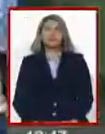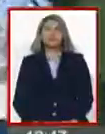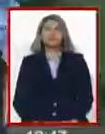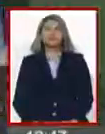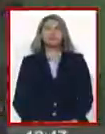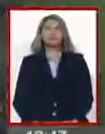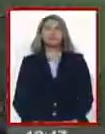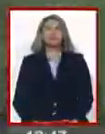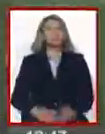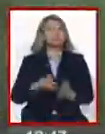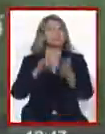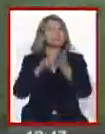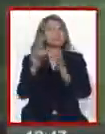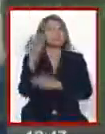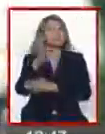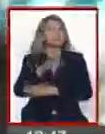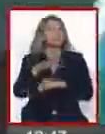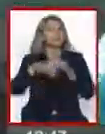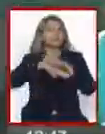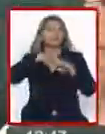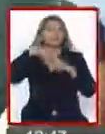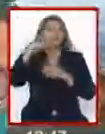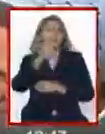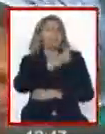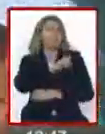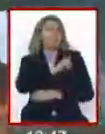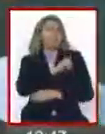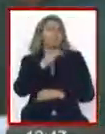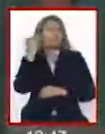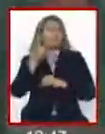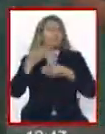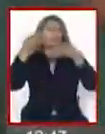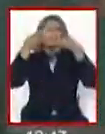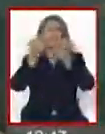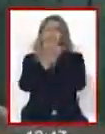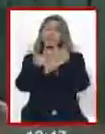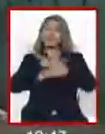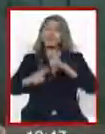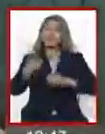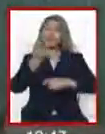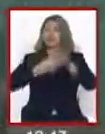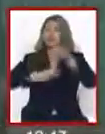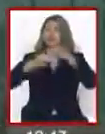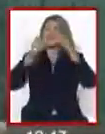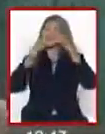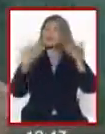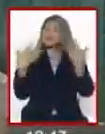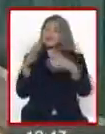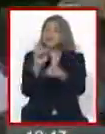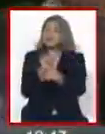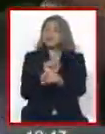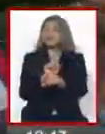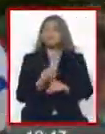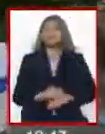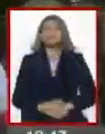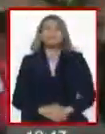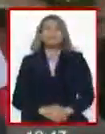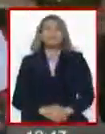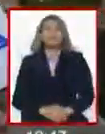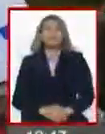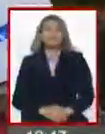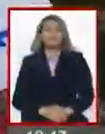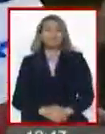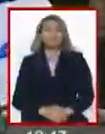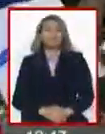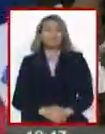luego de ejercer tanta presión a las afueras de la psc finalmente se decidió liberar a los comerciantes que fueron arrestados medidas totalmente